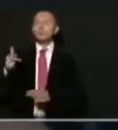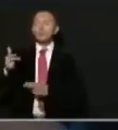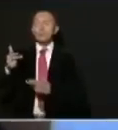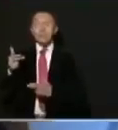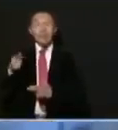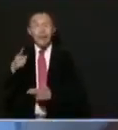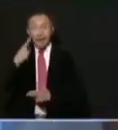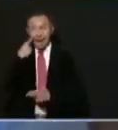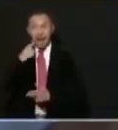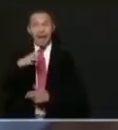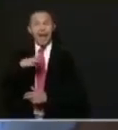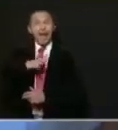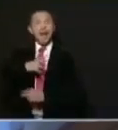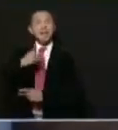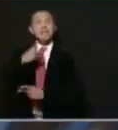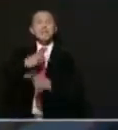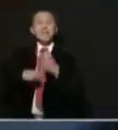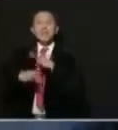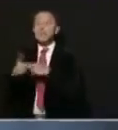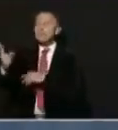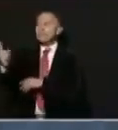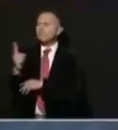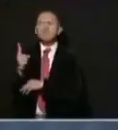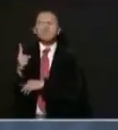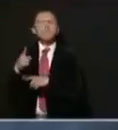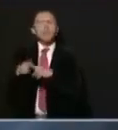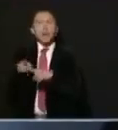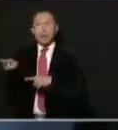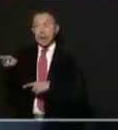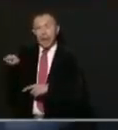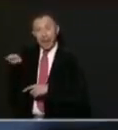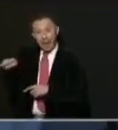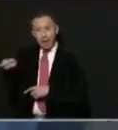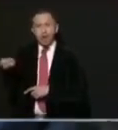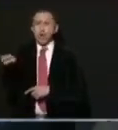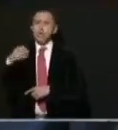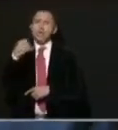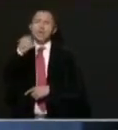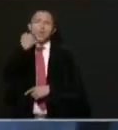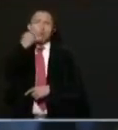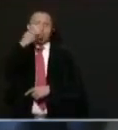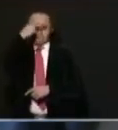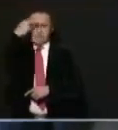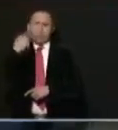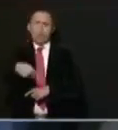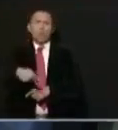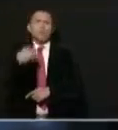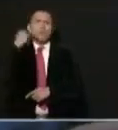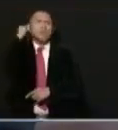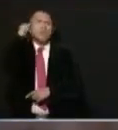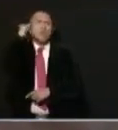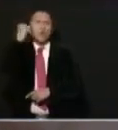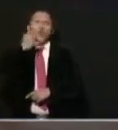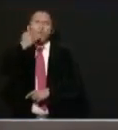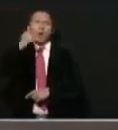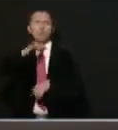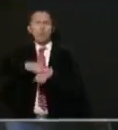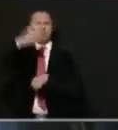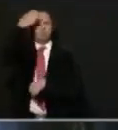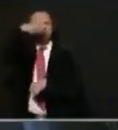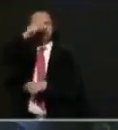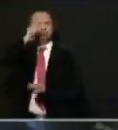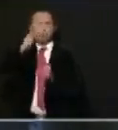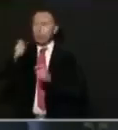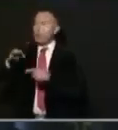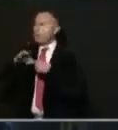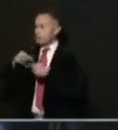Y ya está aquí con nosotros nuestro experto en los idiomas originarios mexicanos. Maestro, preséntese con el público, sí, por